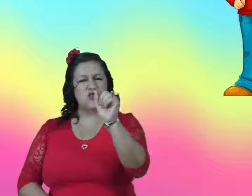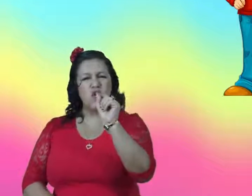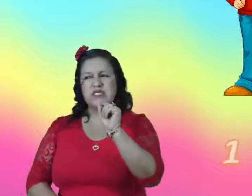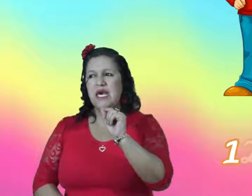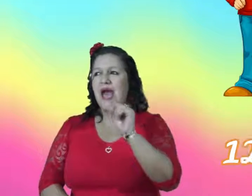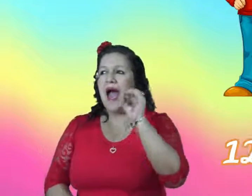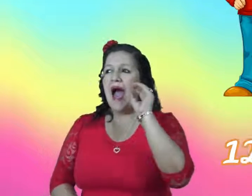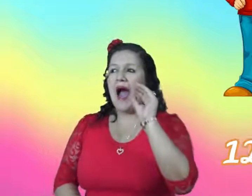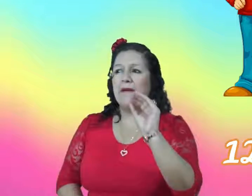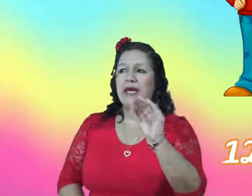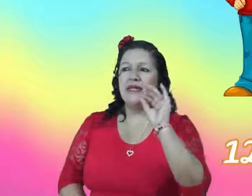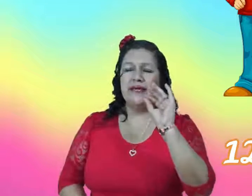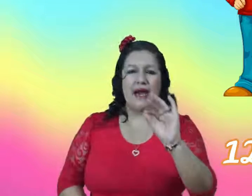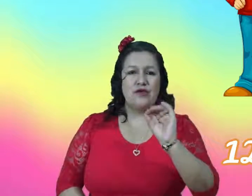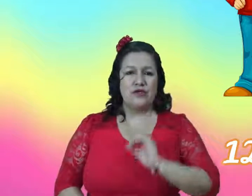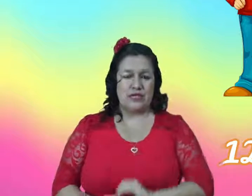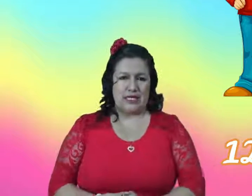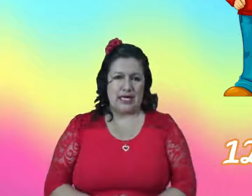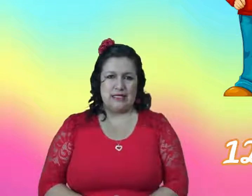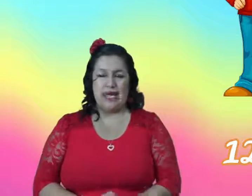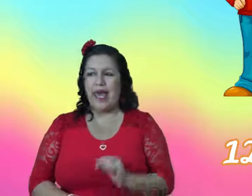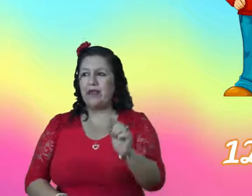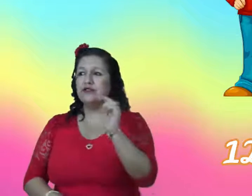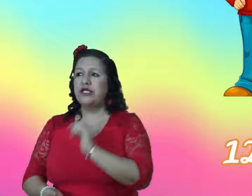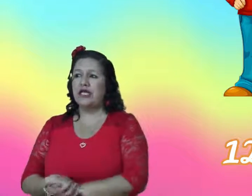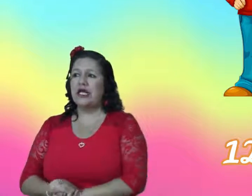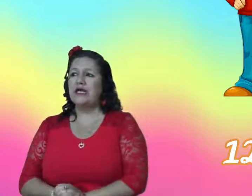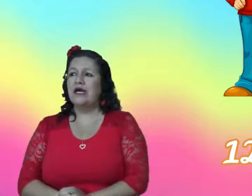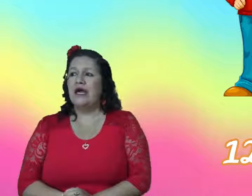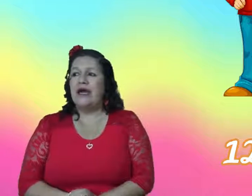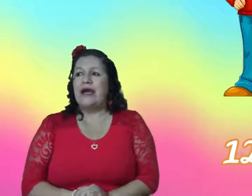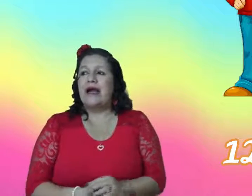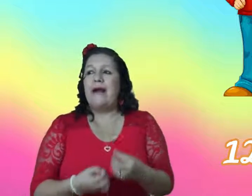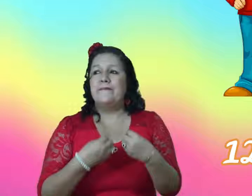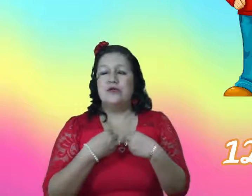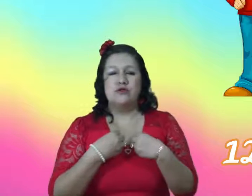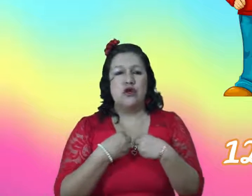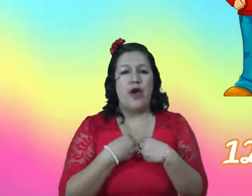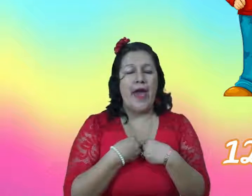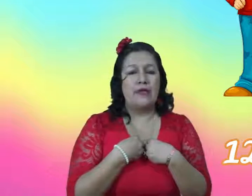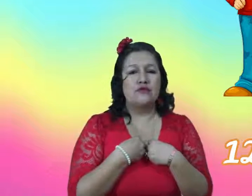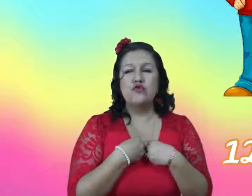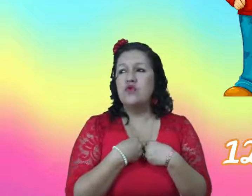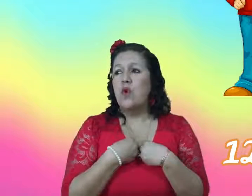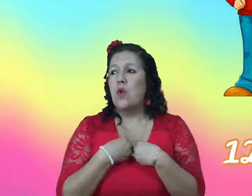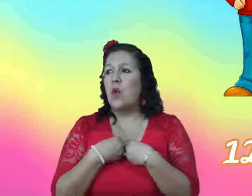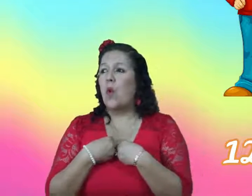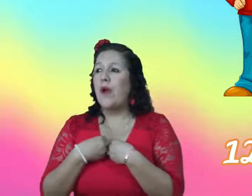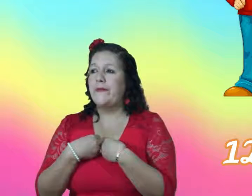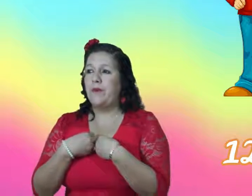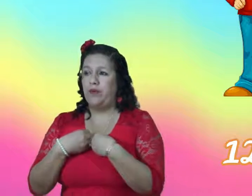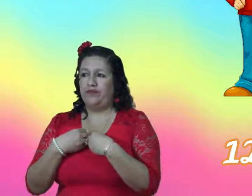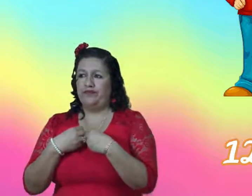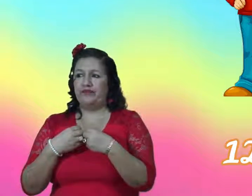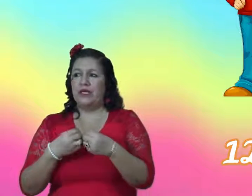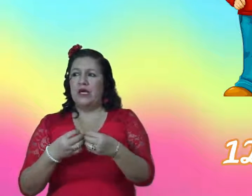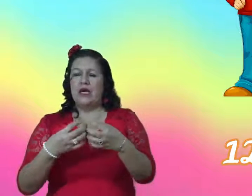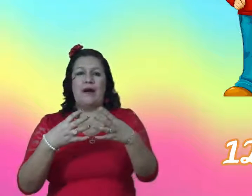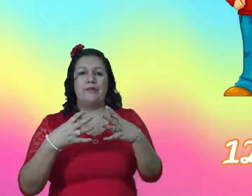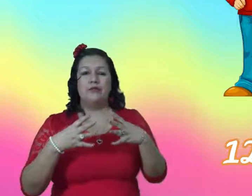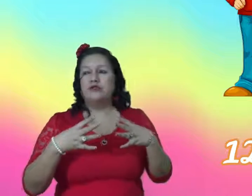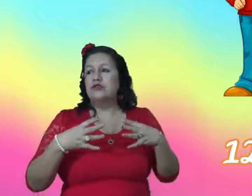partir de los doce a veinte años de edad. Ellos tienen cambios en su cuerpo.